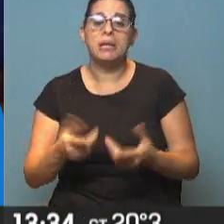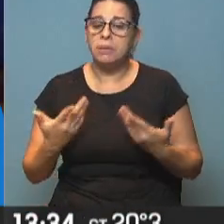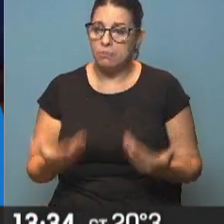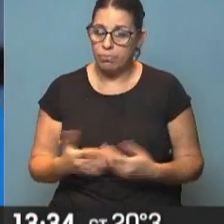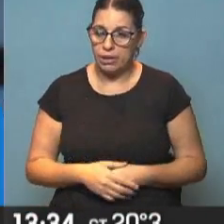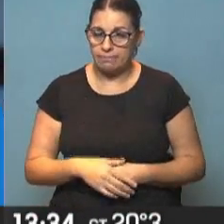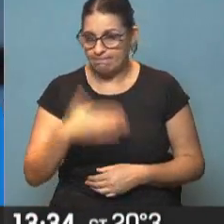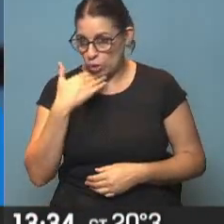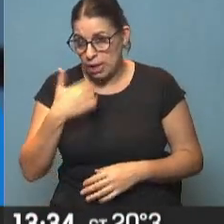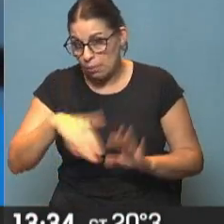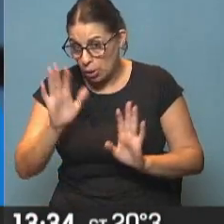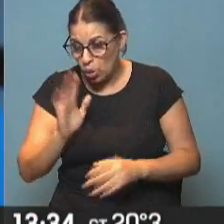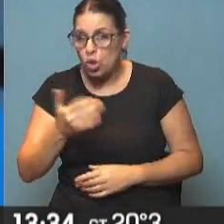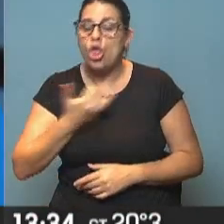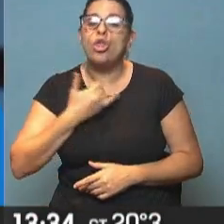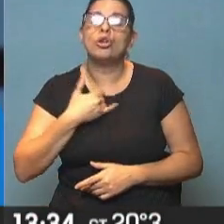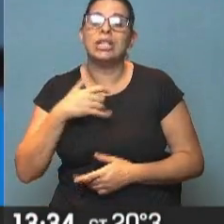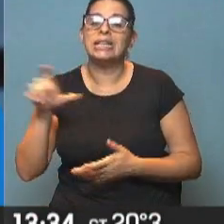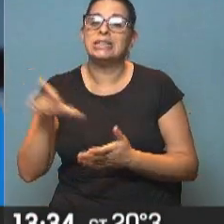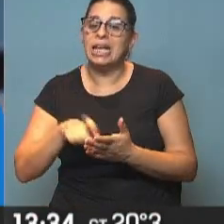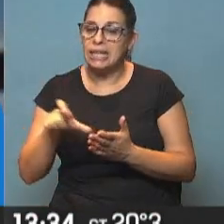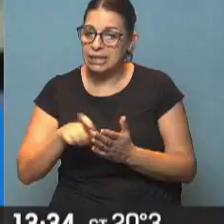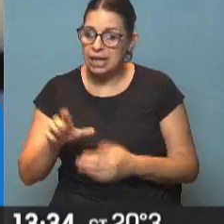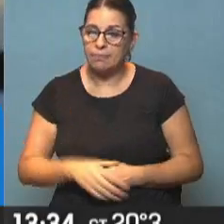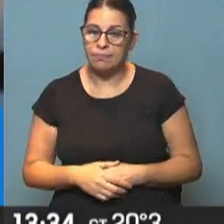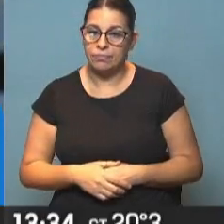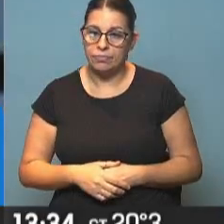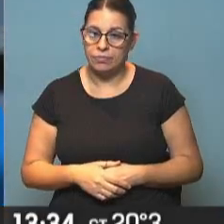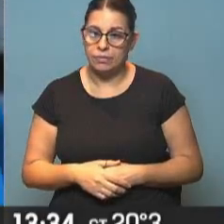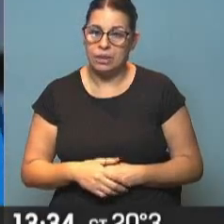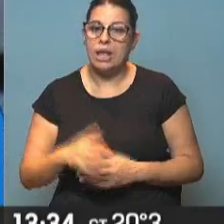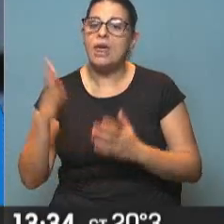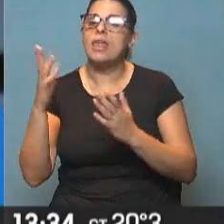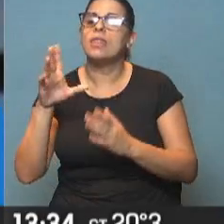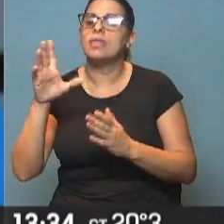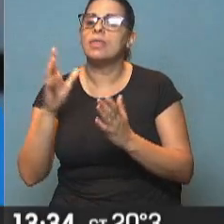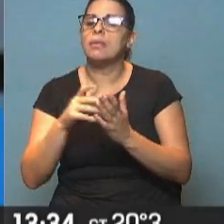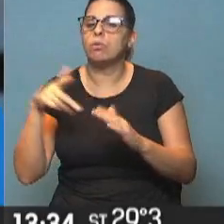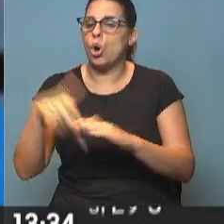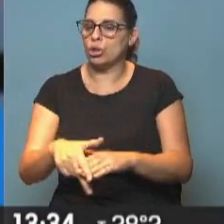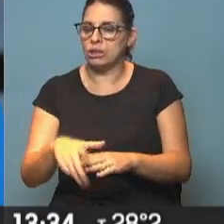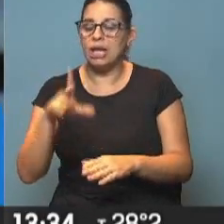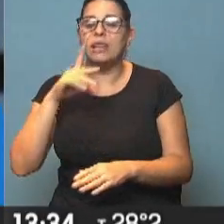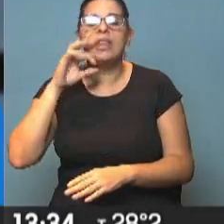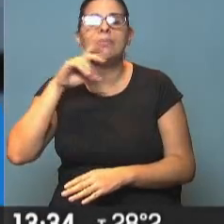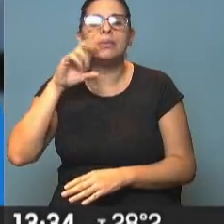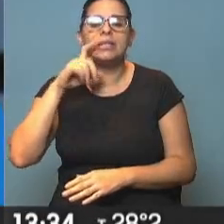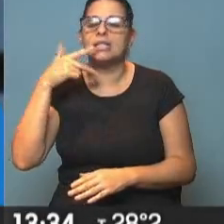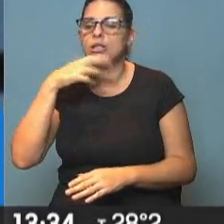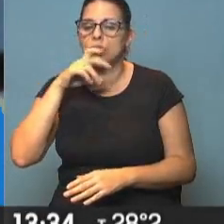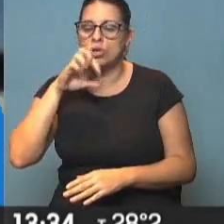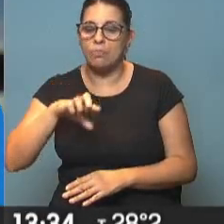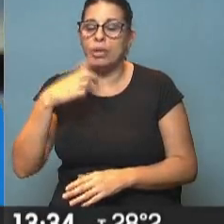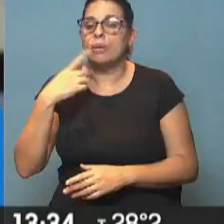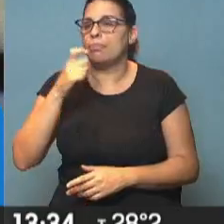hacer no sé por ahí en la tarjeta el stop the beat se llama dejar de pagar entonces cuando en la prepa